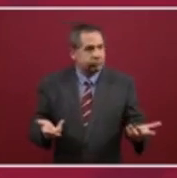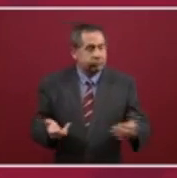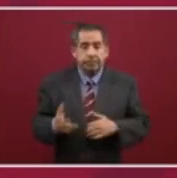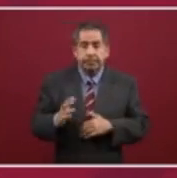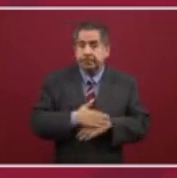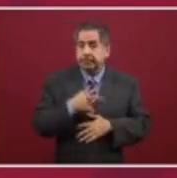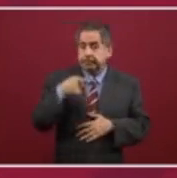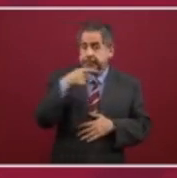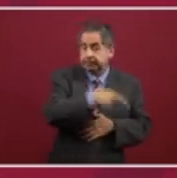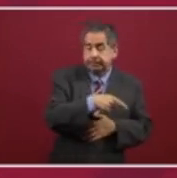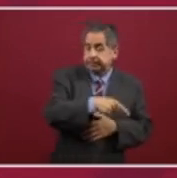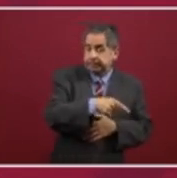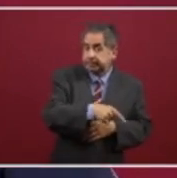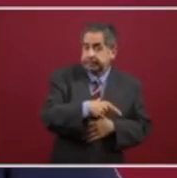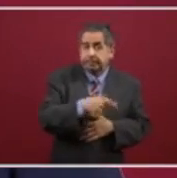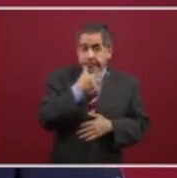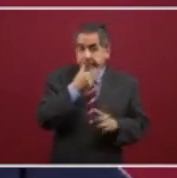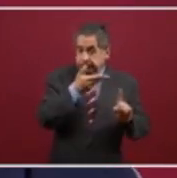las llamadas